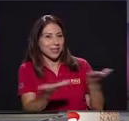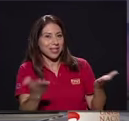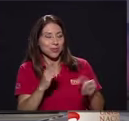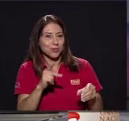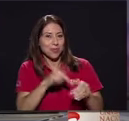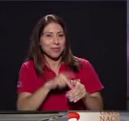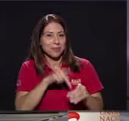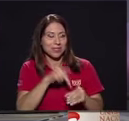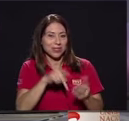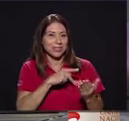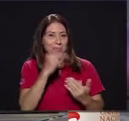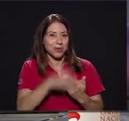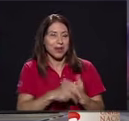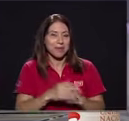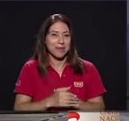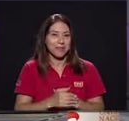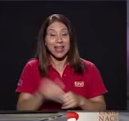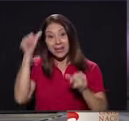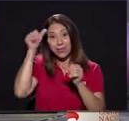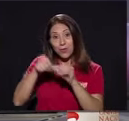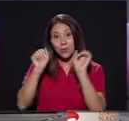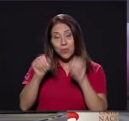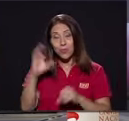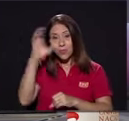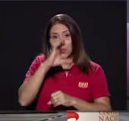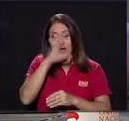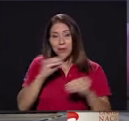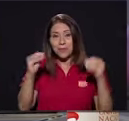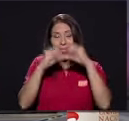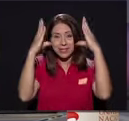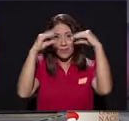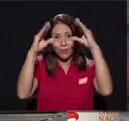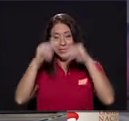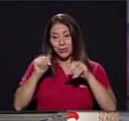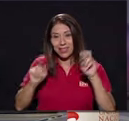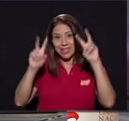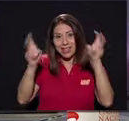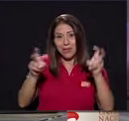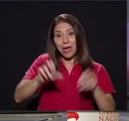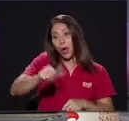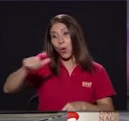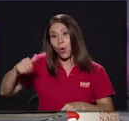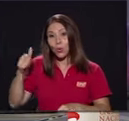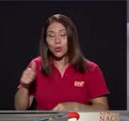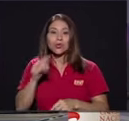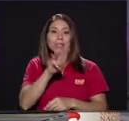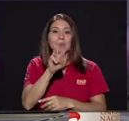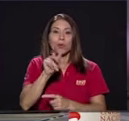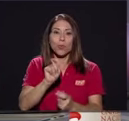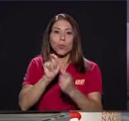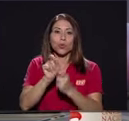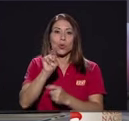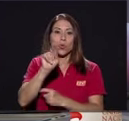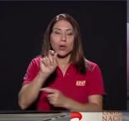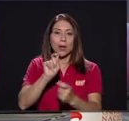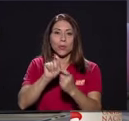a ustedes por su participación en este programa. Les recuerdo que puede buscar más información sobre este tema y otros de Una Mirada en